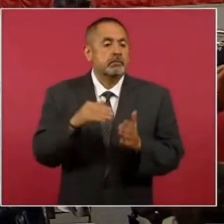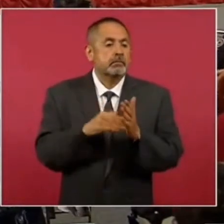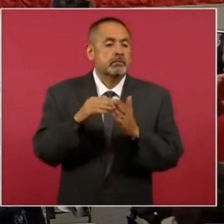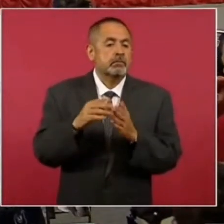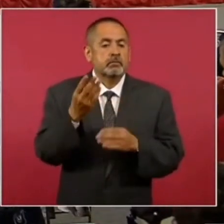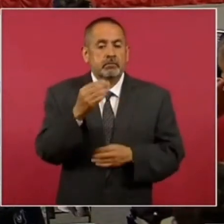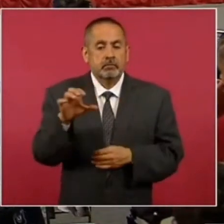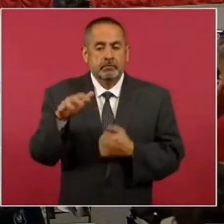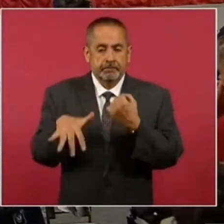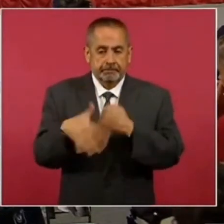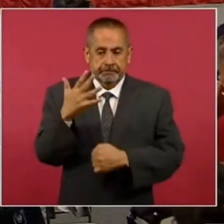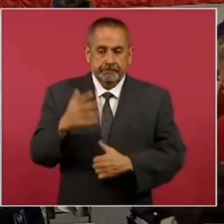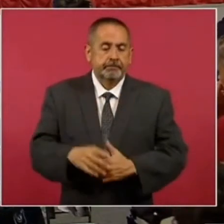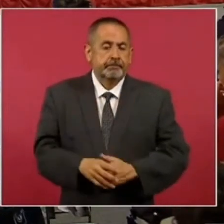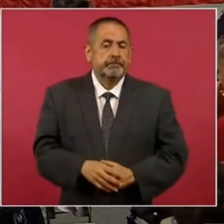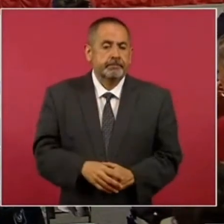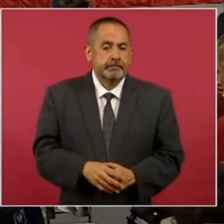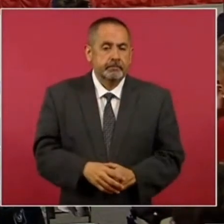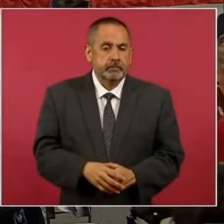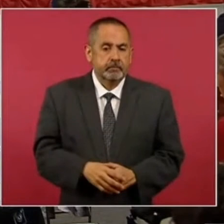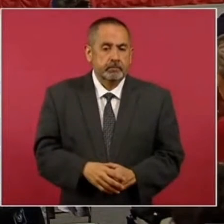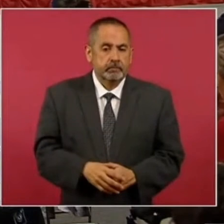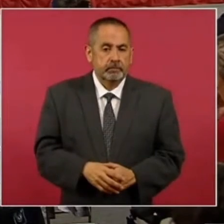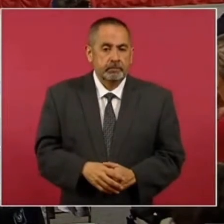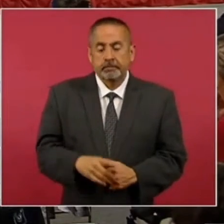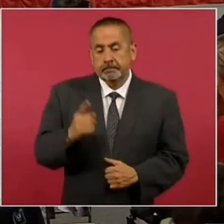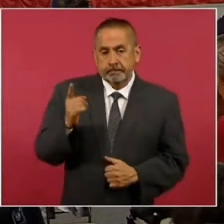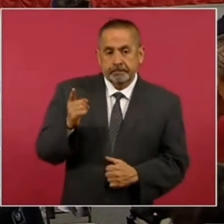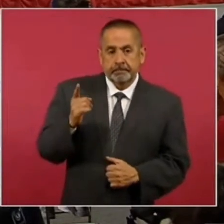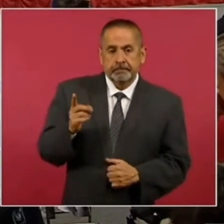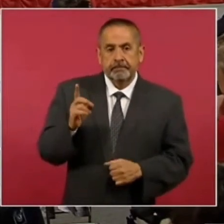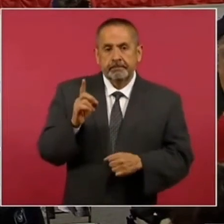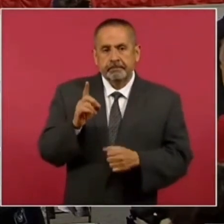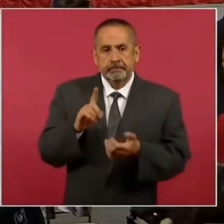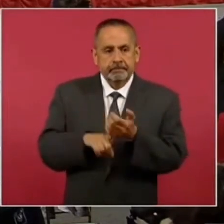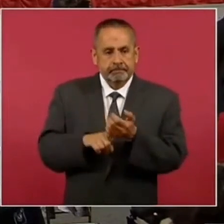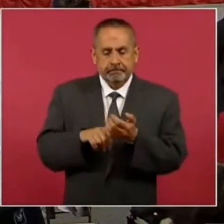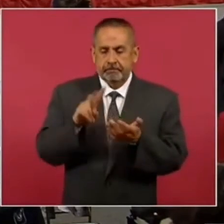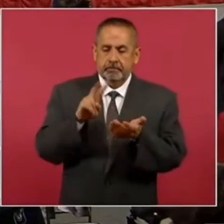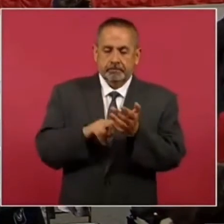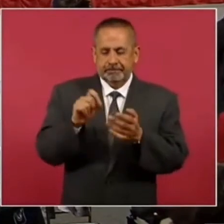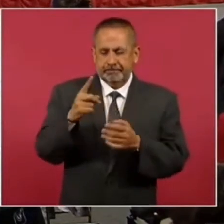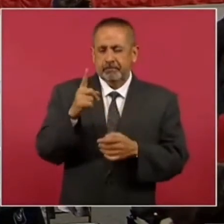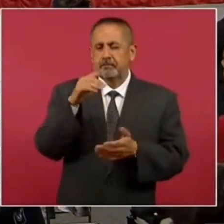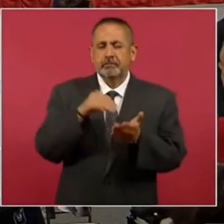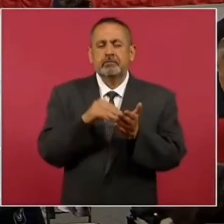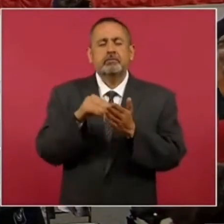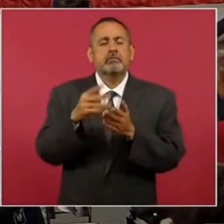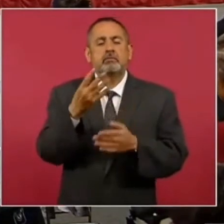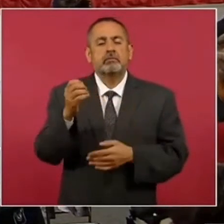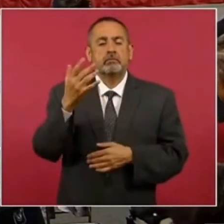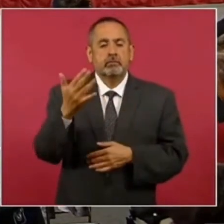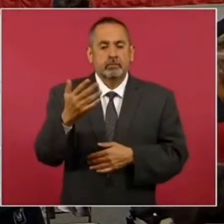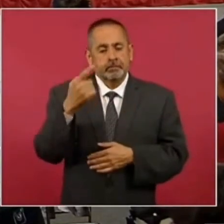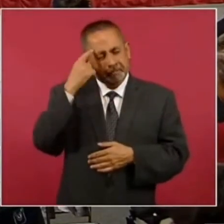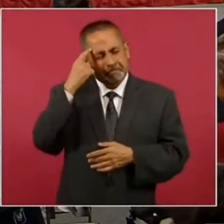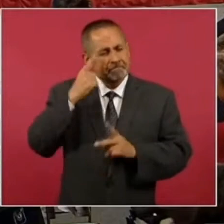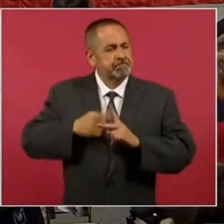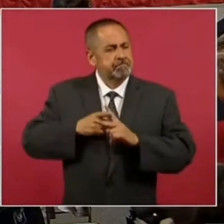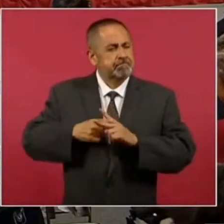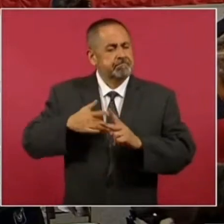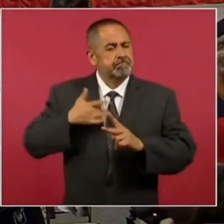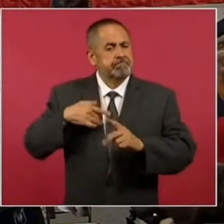1.915.000. Y este es el promedio del 23, 1.950.000. Y eso es lo que estamos pensando.